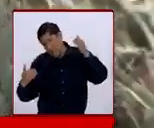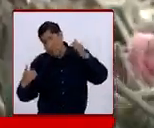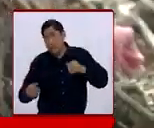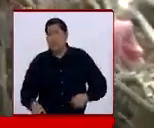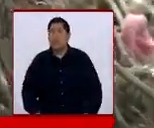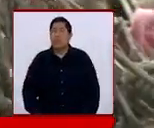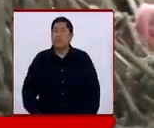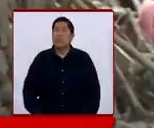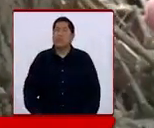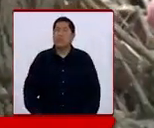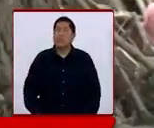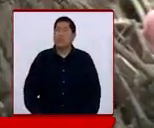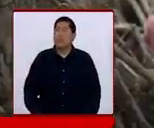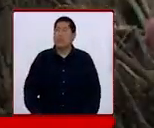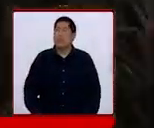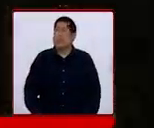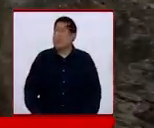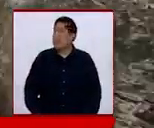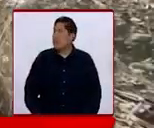abajo.